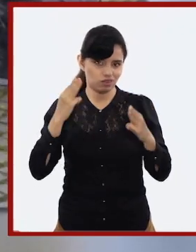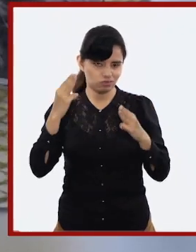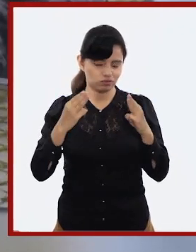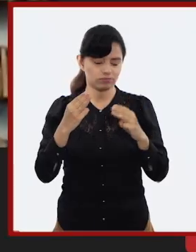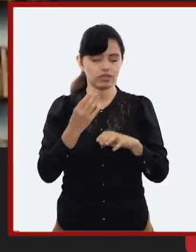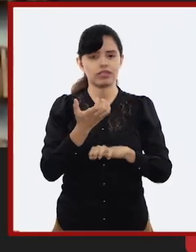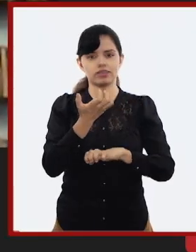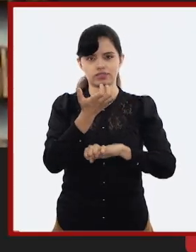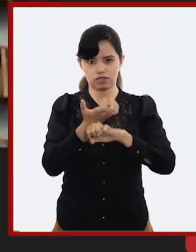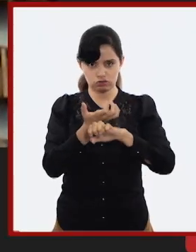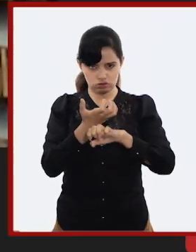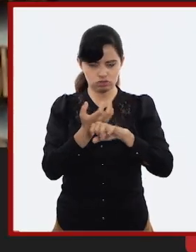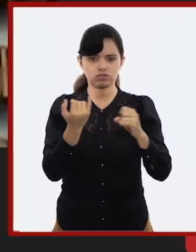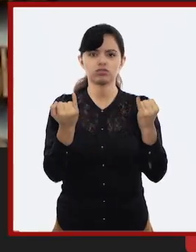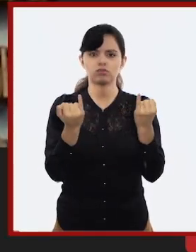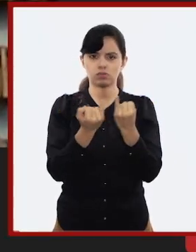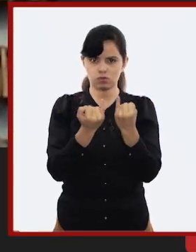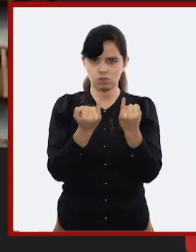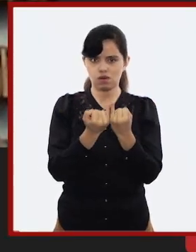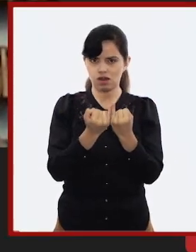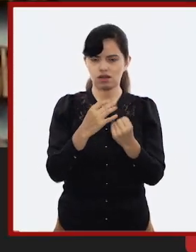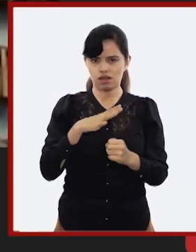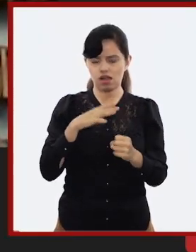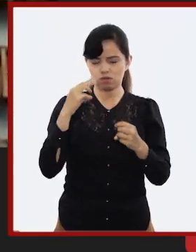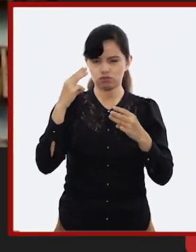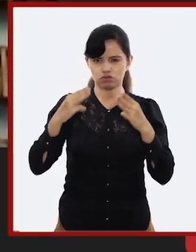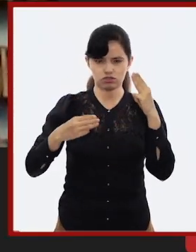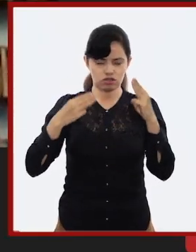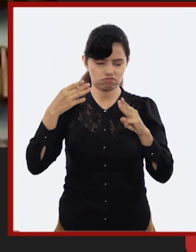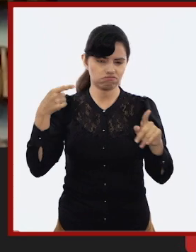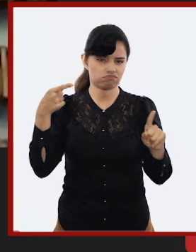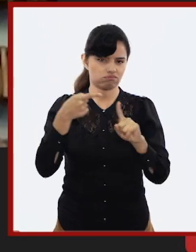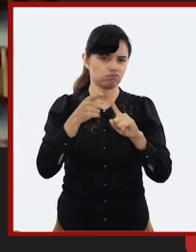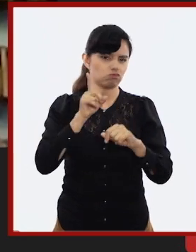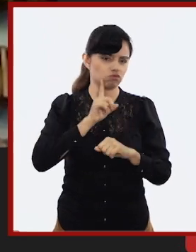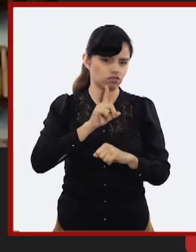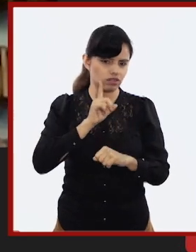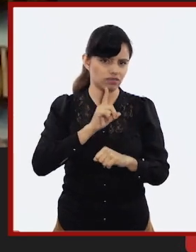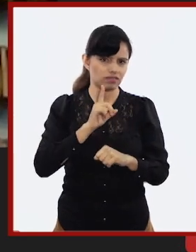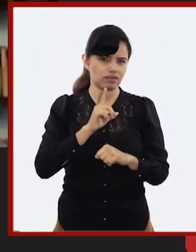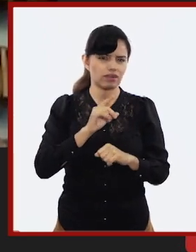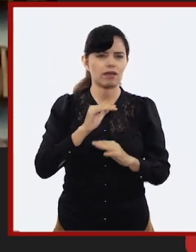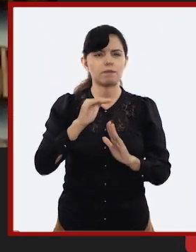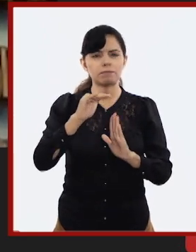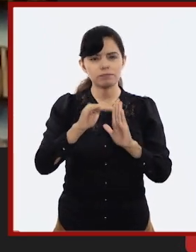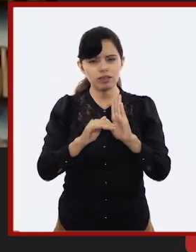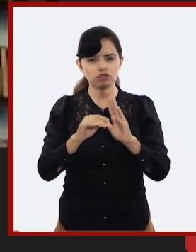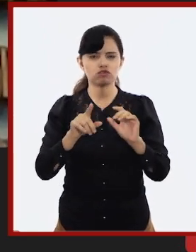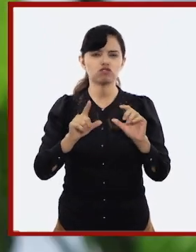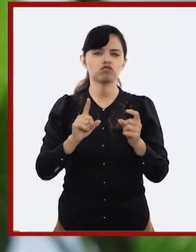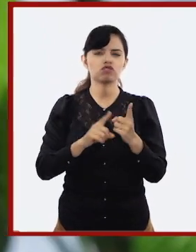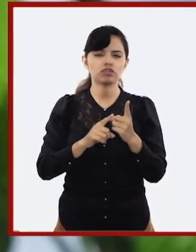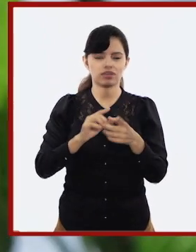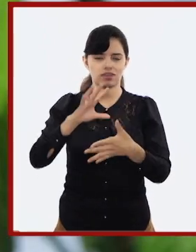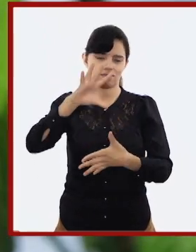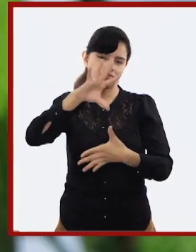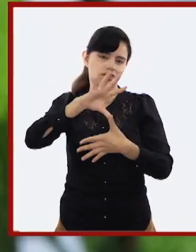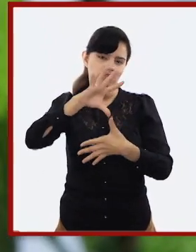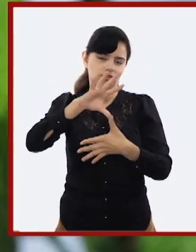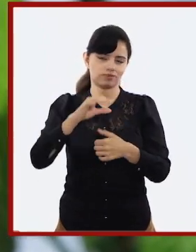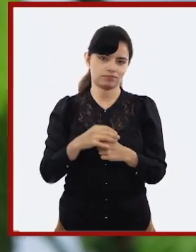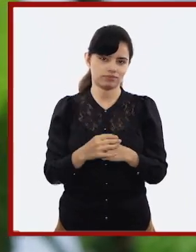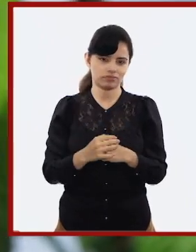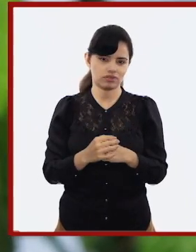en Estados Unidos también, en donde hay menos, pues es en América Latina.